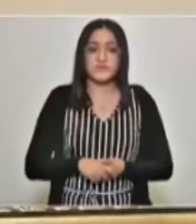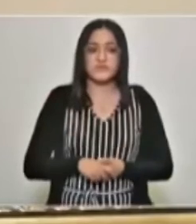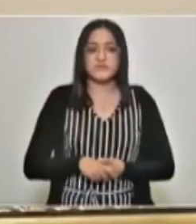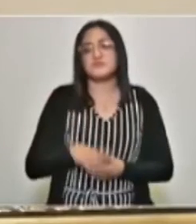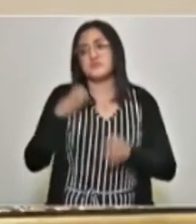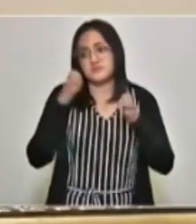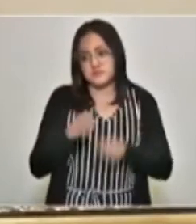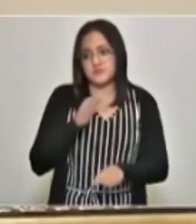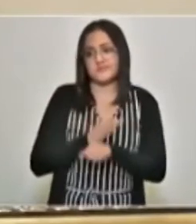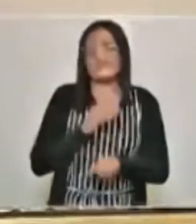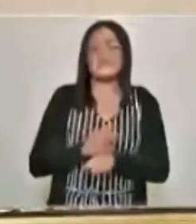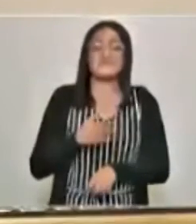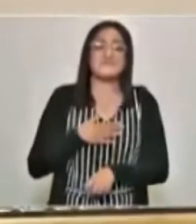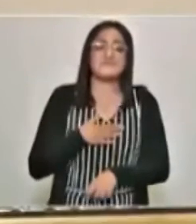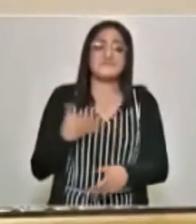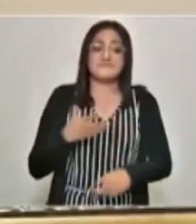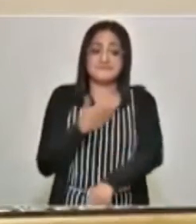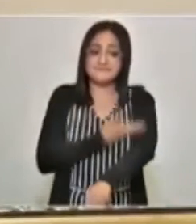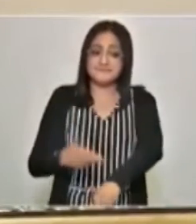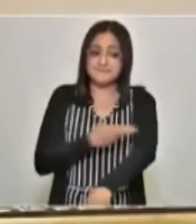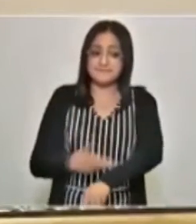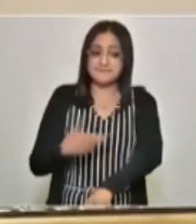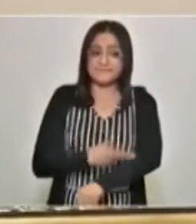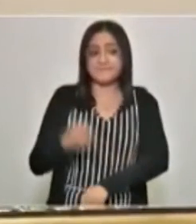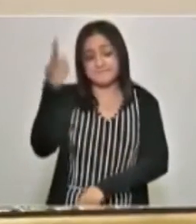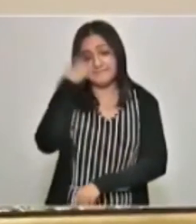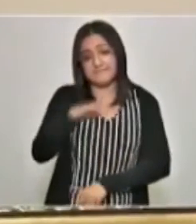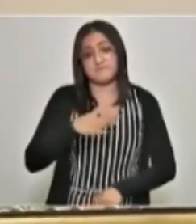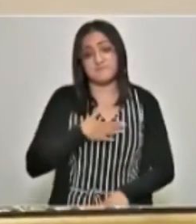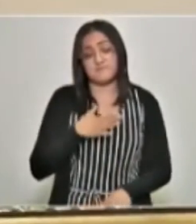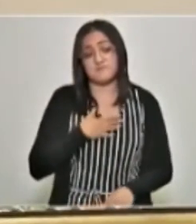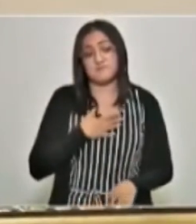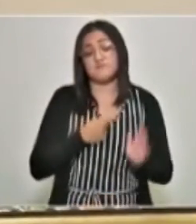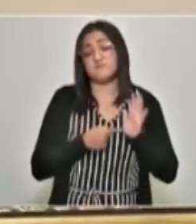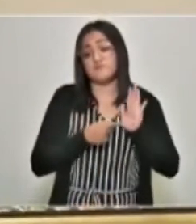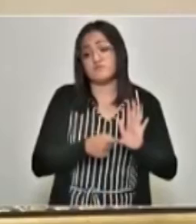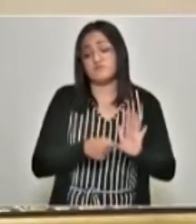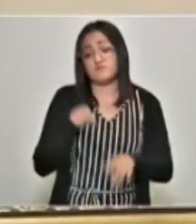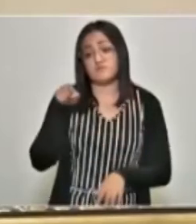estamos en un proceso para hacer una declaratoria de zona